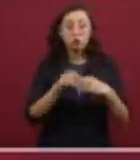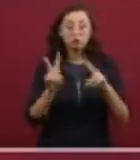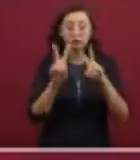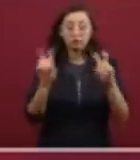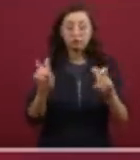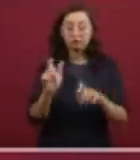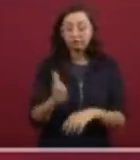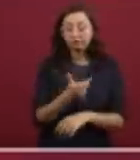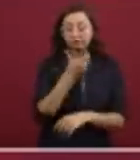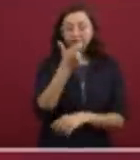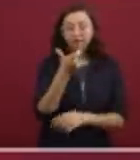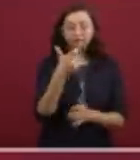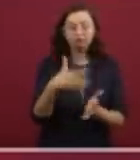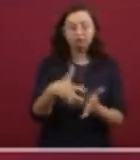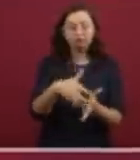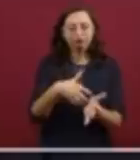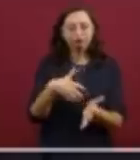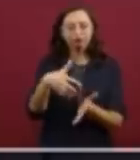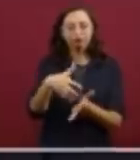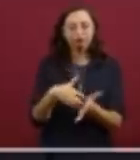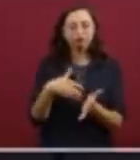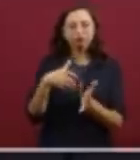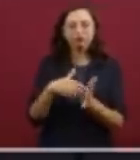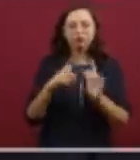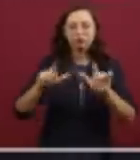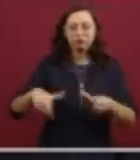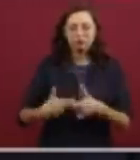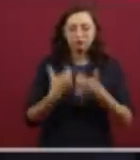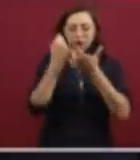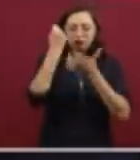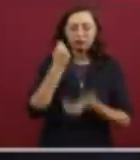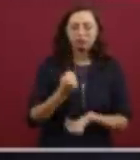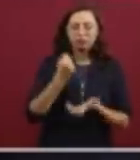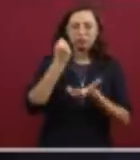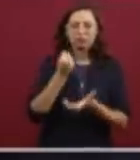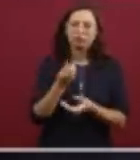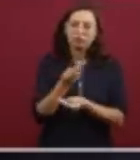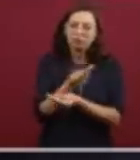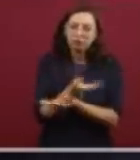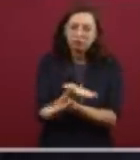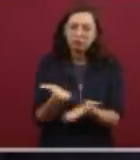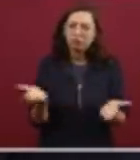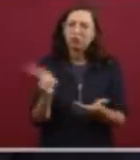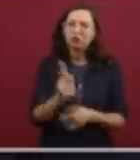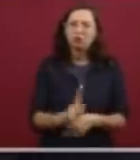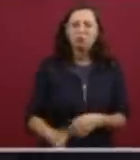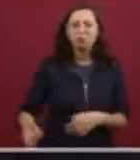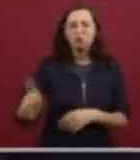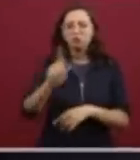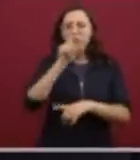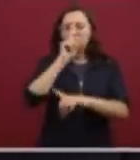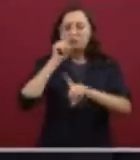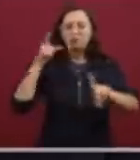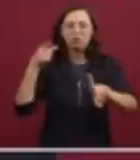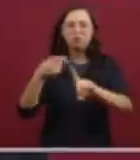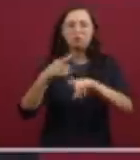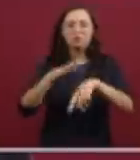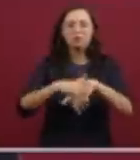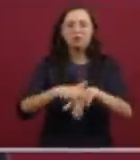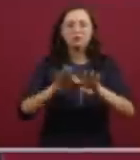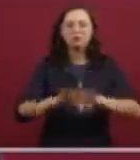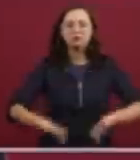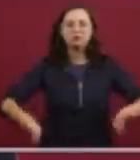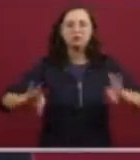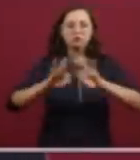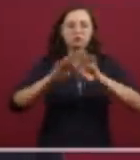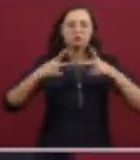se destina al pueblo y de manera especial a la